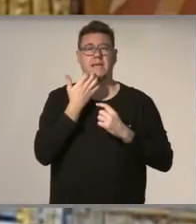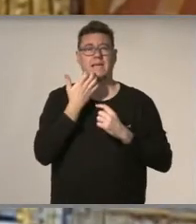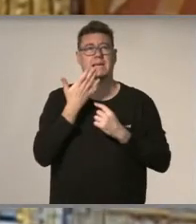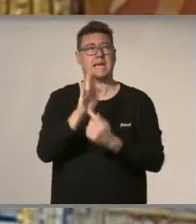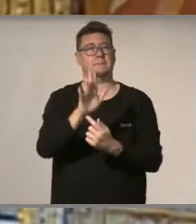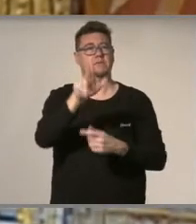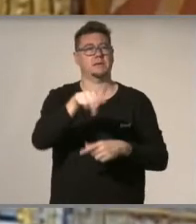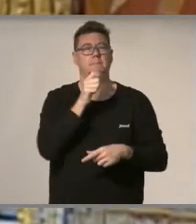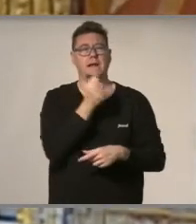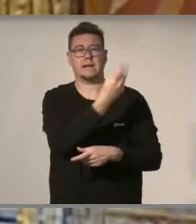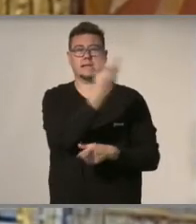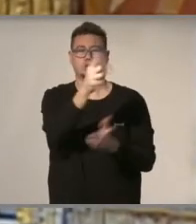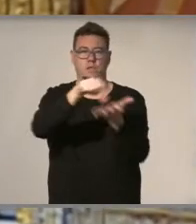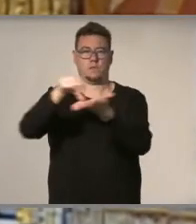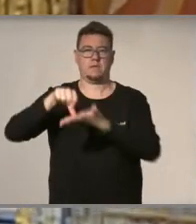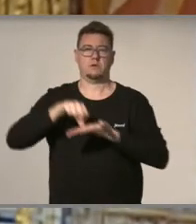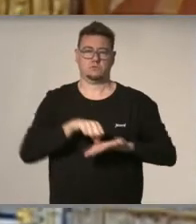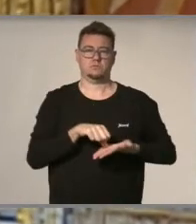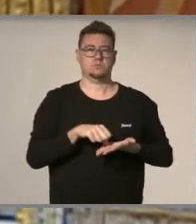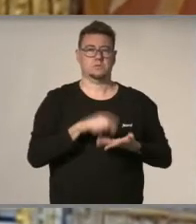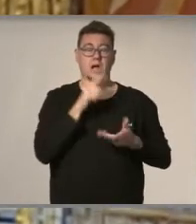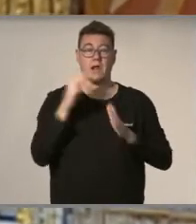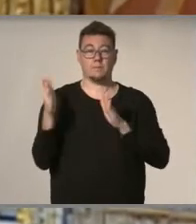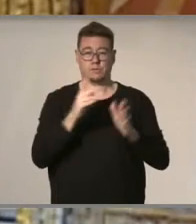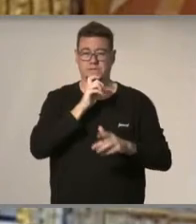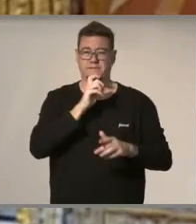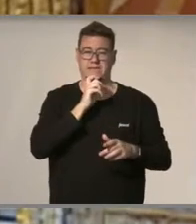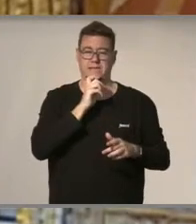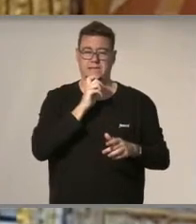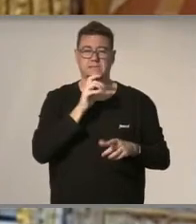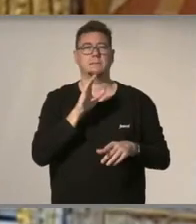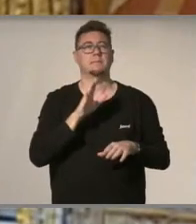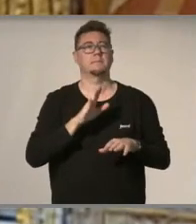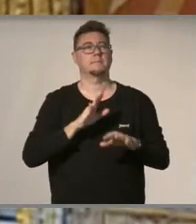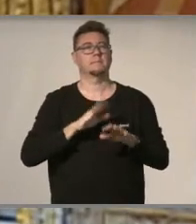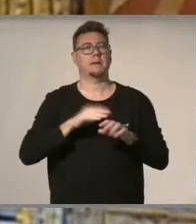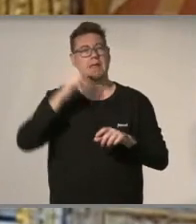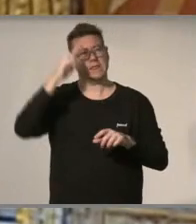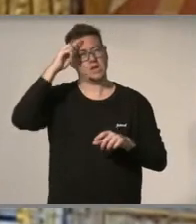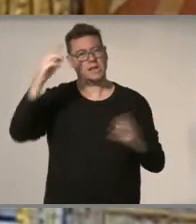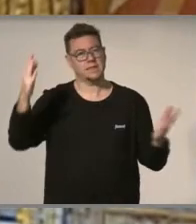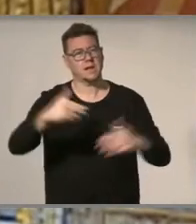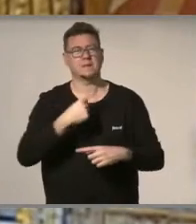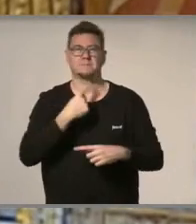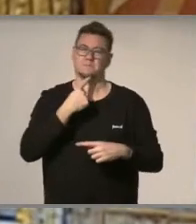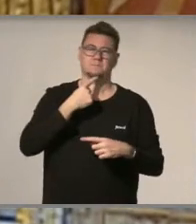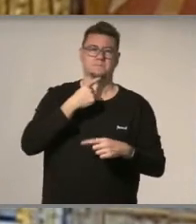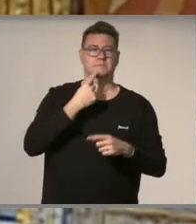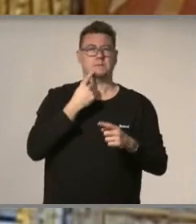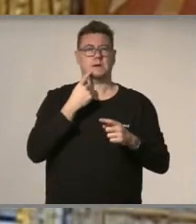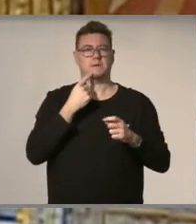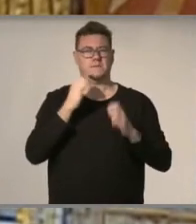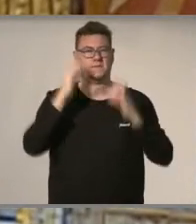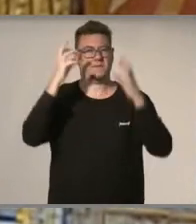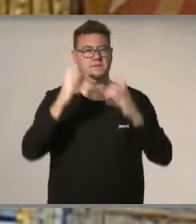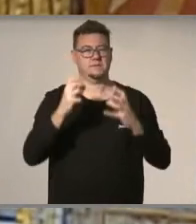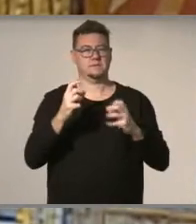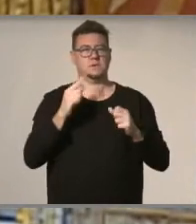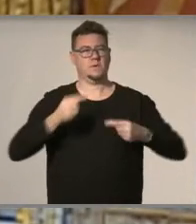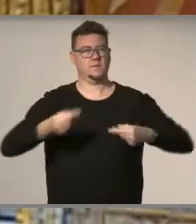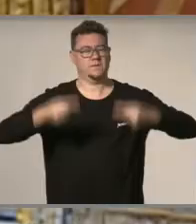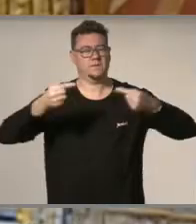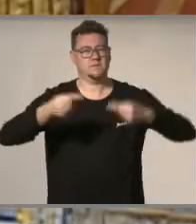también para la ciudadanía en momentos difíciles, frente a la intolerancia, frente a la crispación, frente a